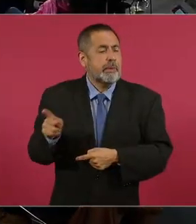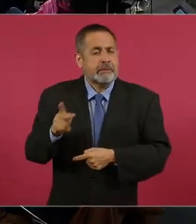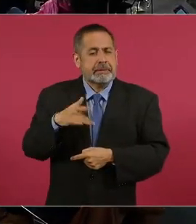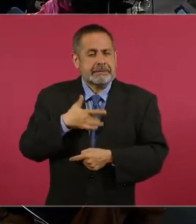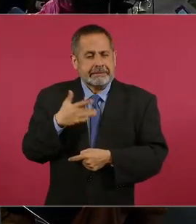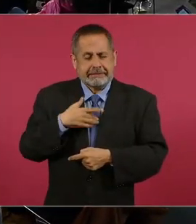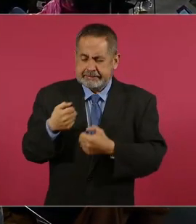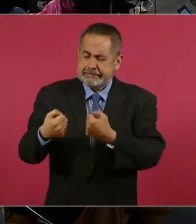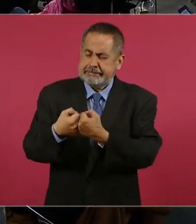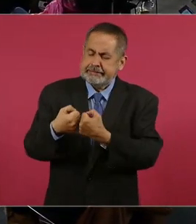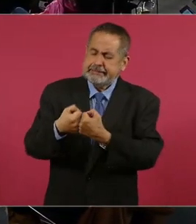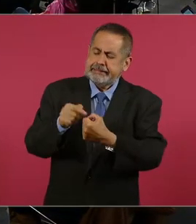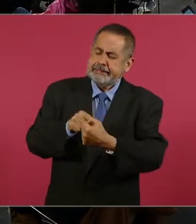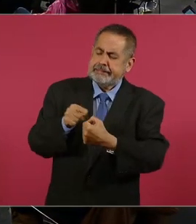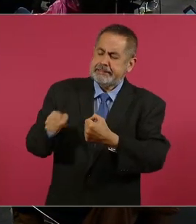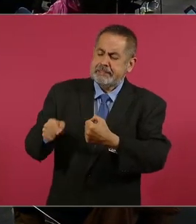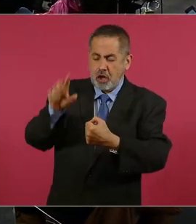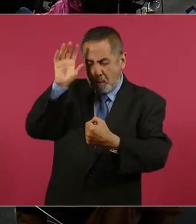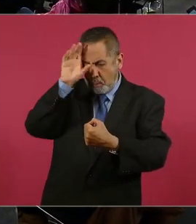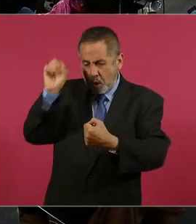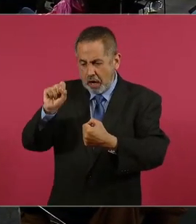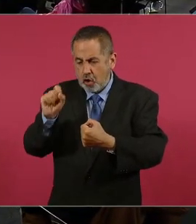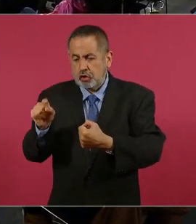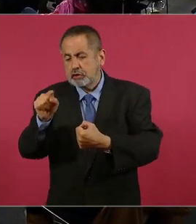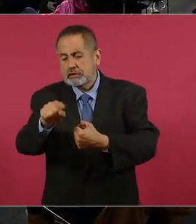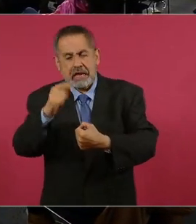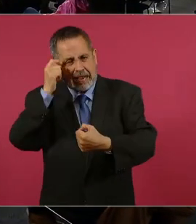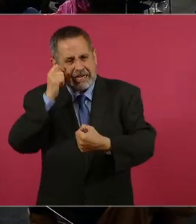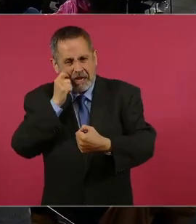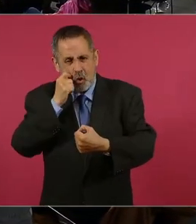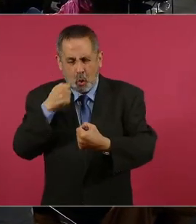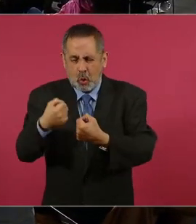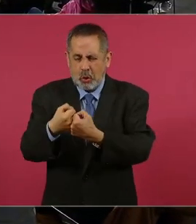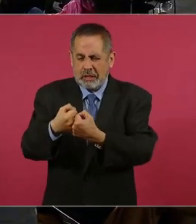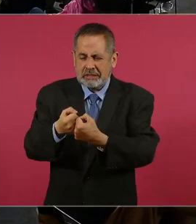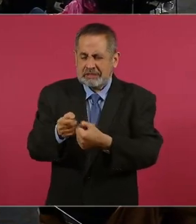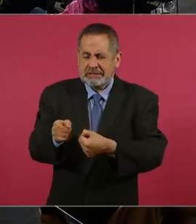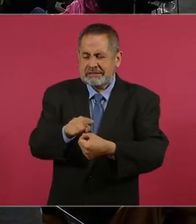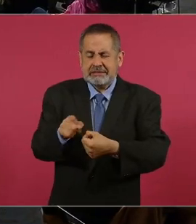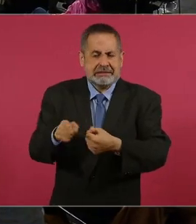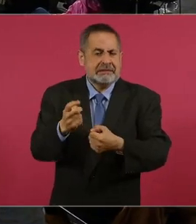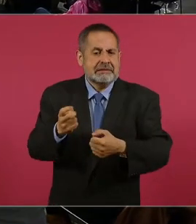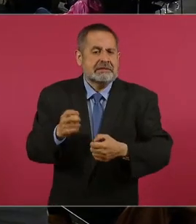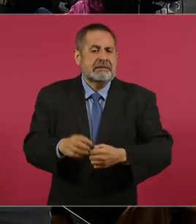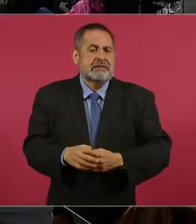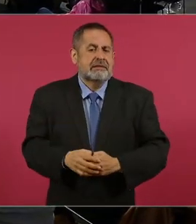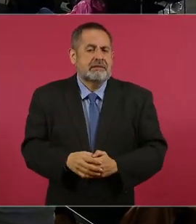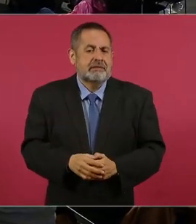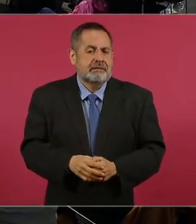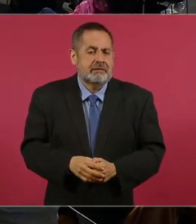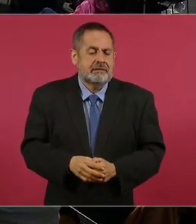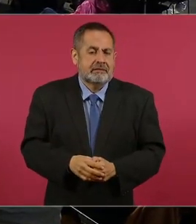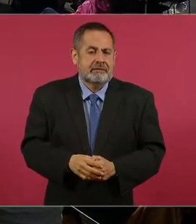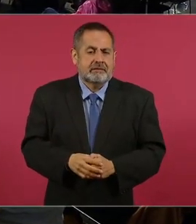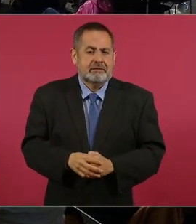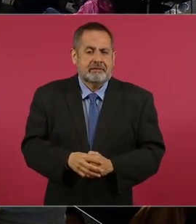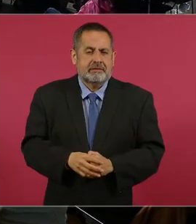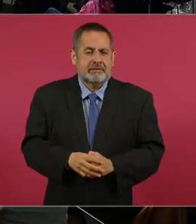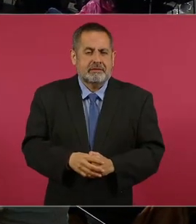en los límites de Morelos con Guerrero. Entonces, por eso, cuando…